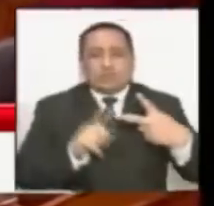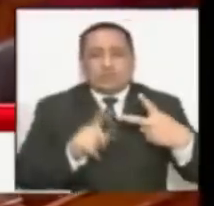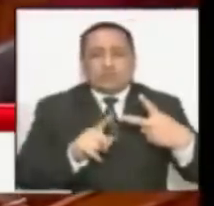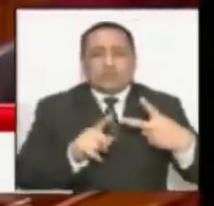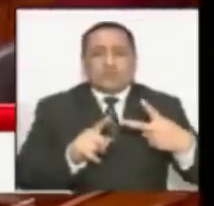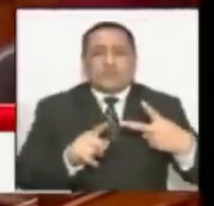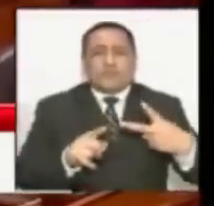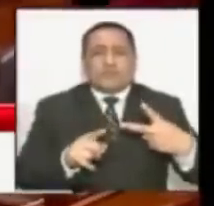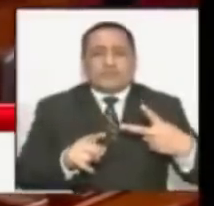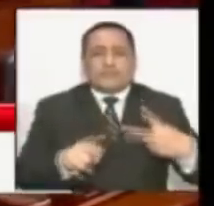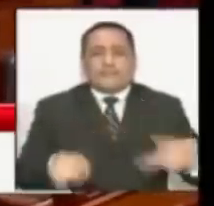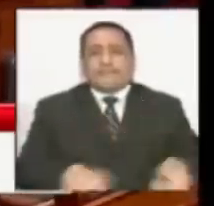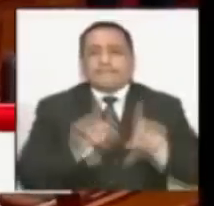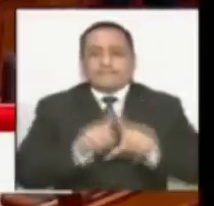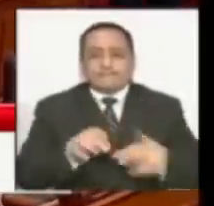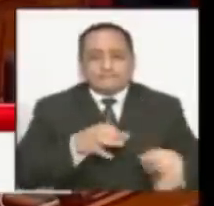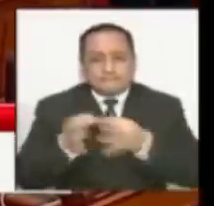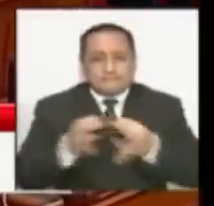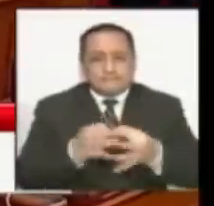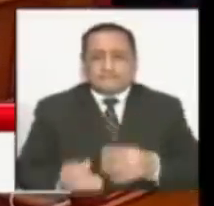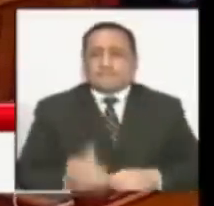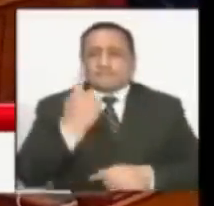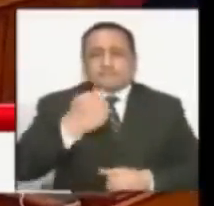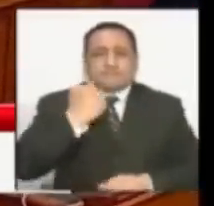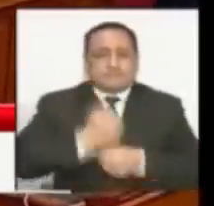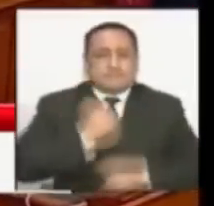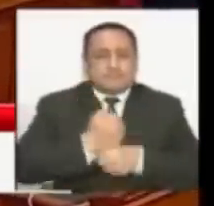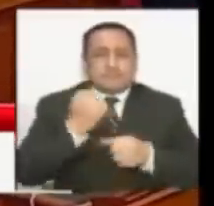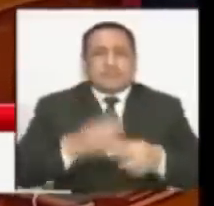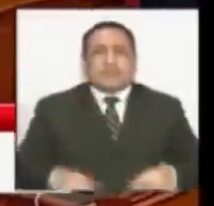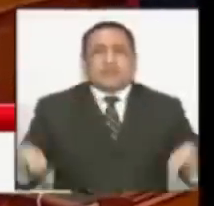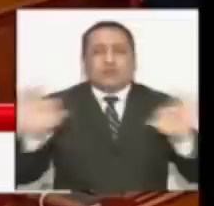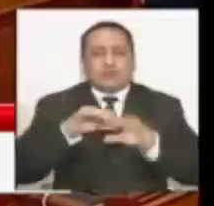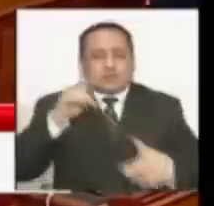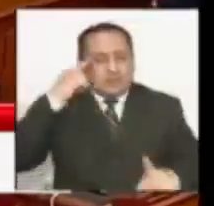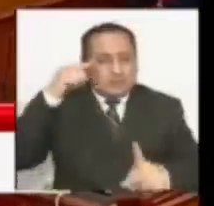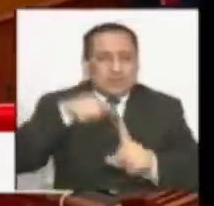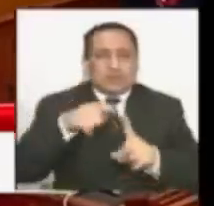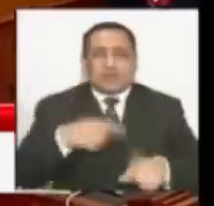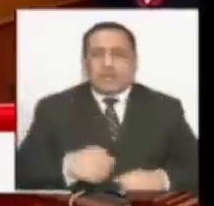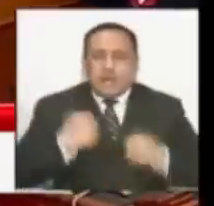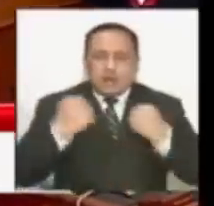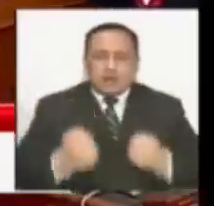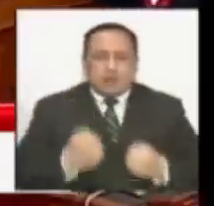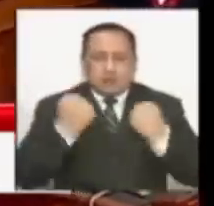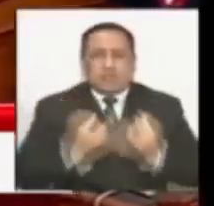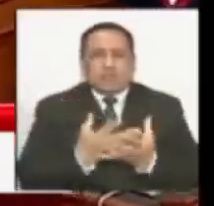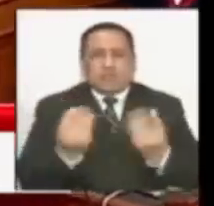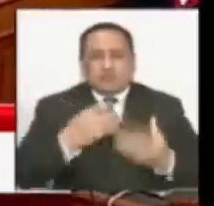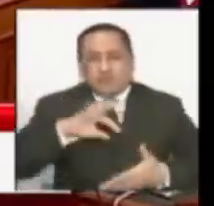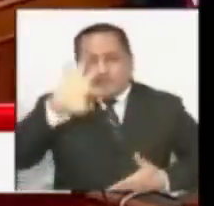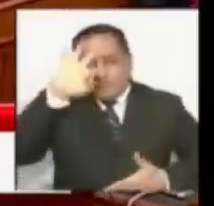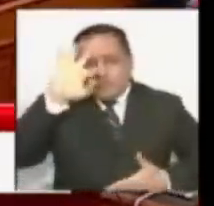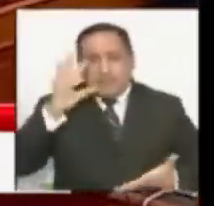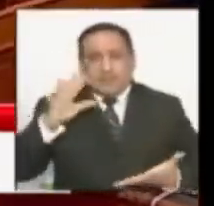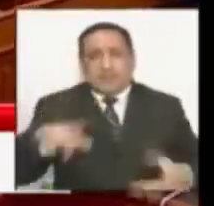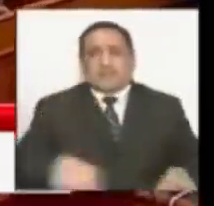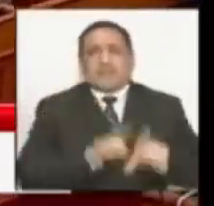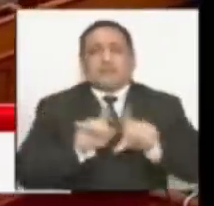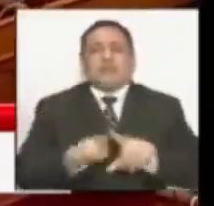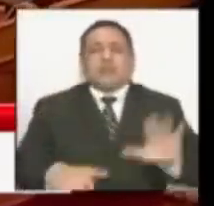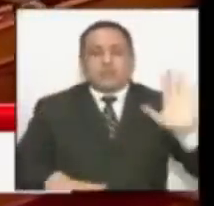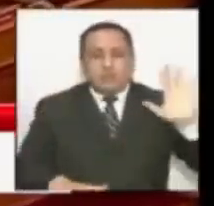fue: juro por la patria y por los peruanos que ejerceré fielmente el cargo de presidente de la República